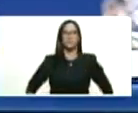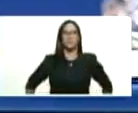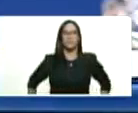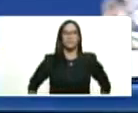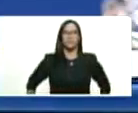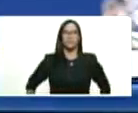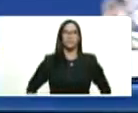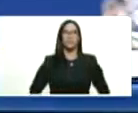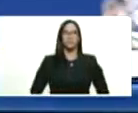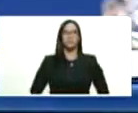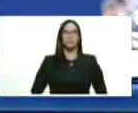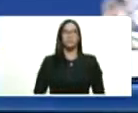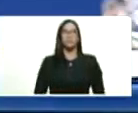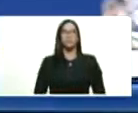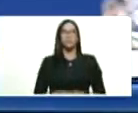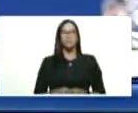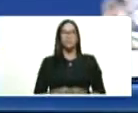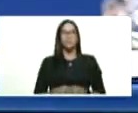¿Qué porcentaje